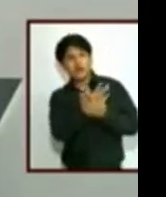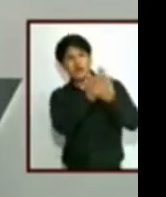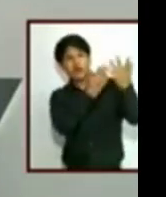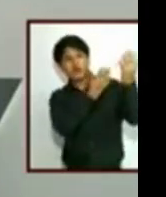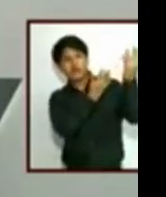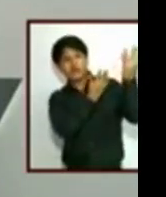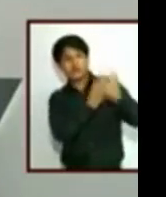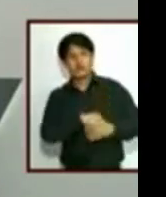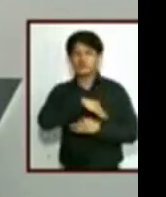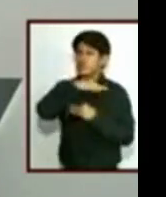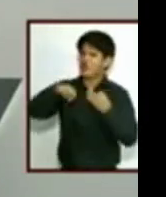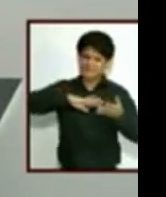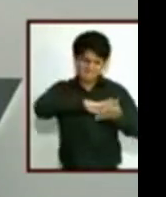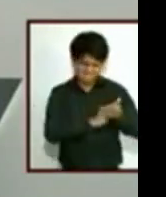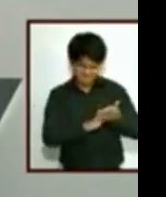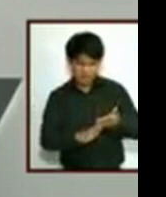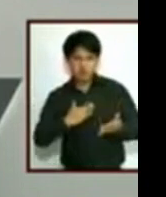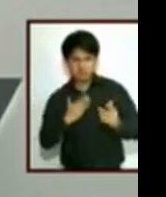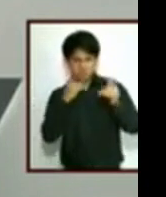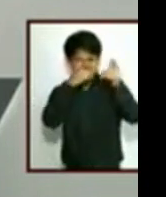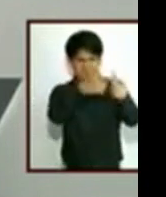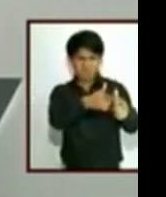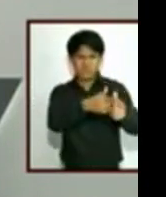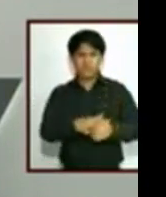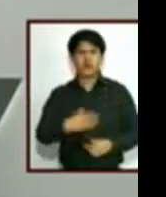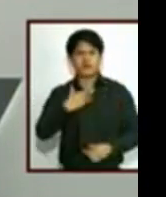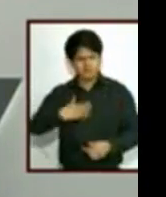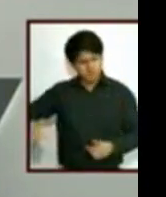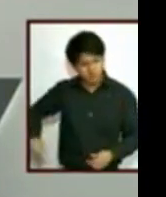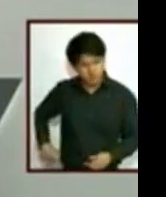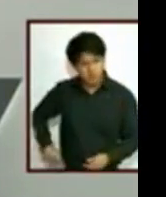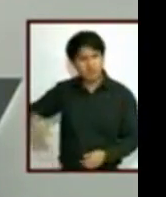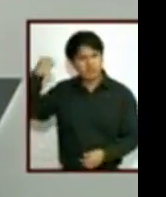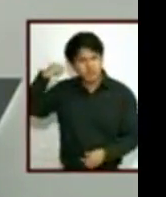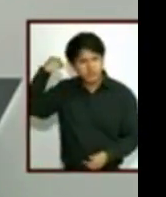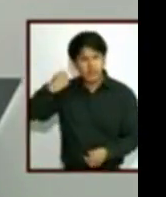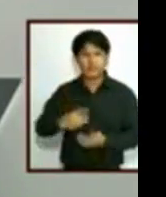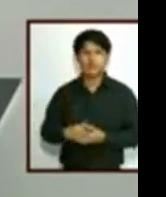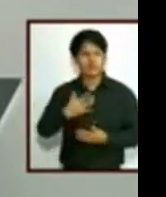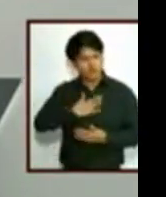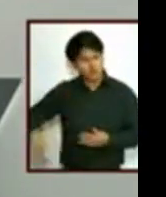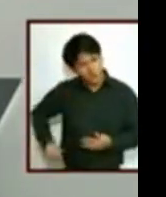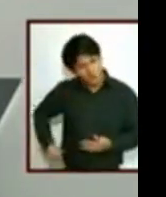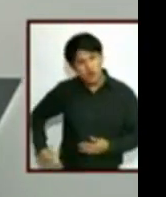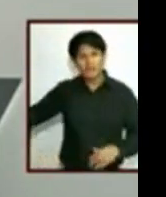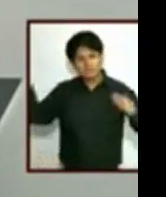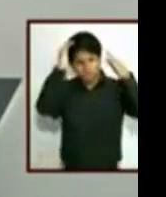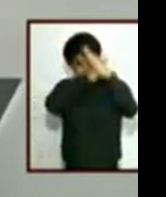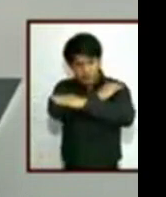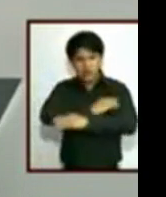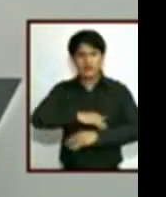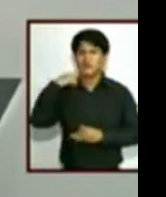toda destrucción voy hacia ella. Voy a ser gobernador de Tabasco y voy a ser el gobernador de la reconciliación de los